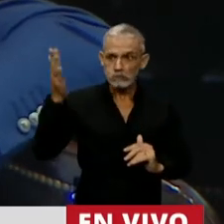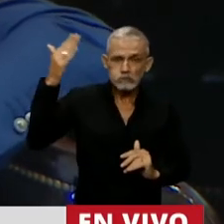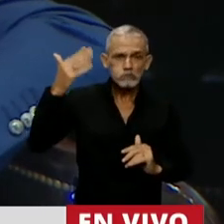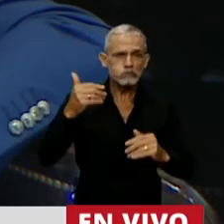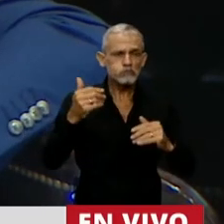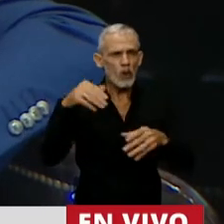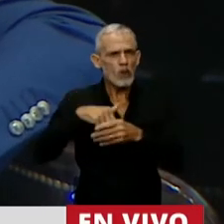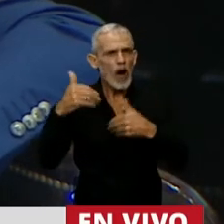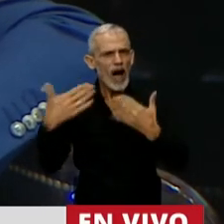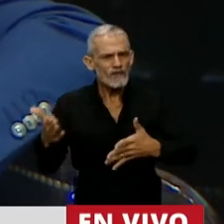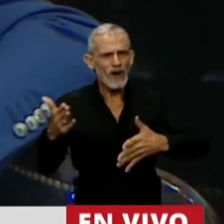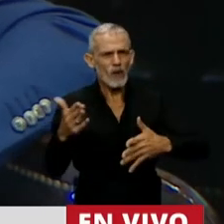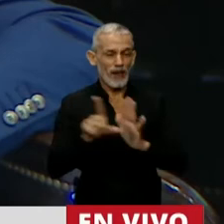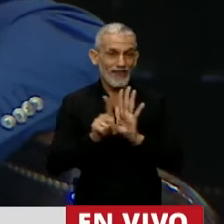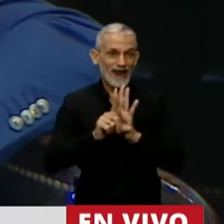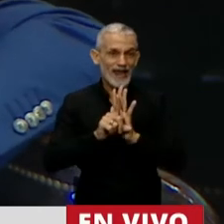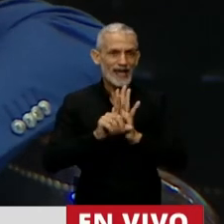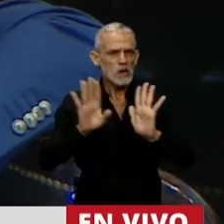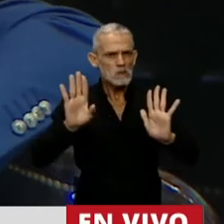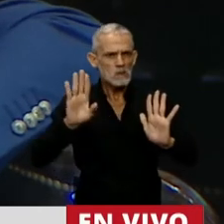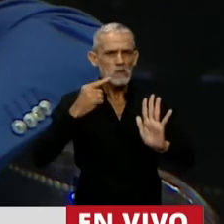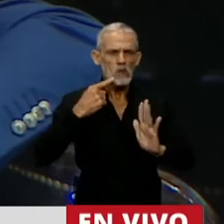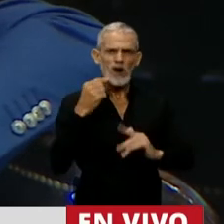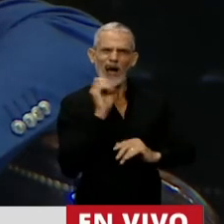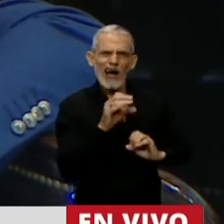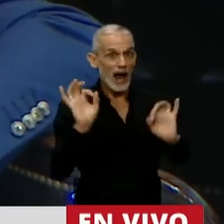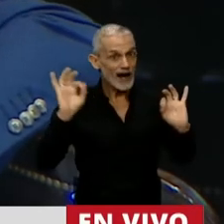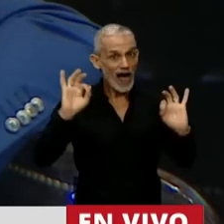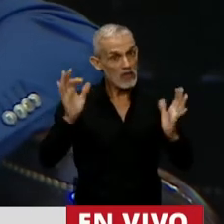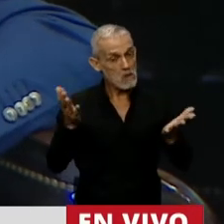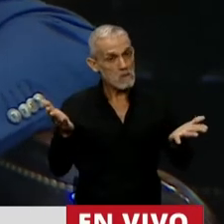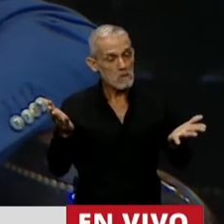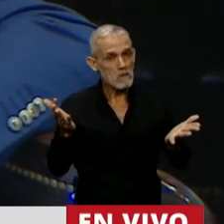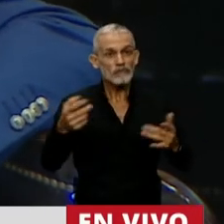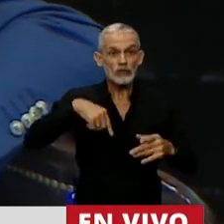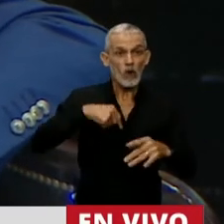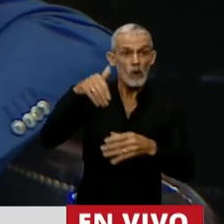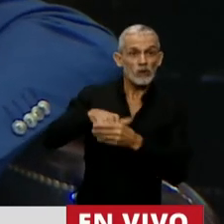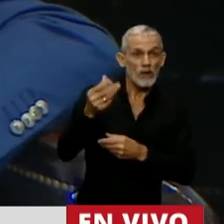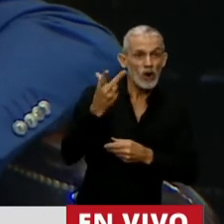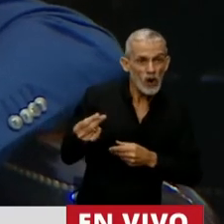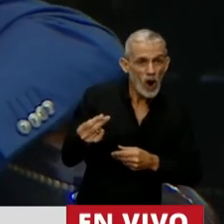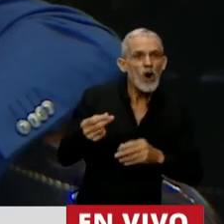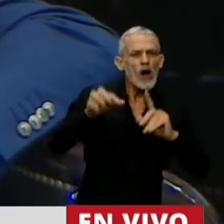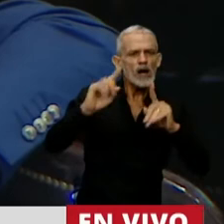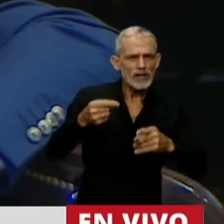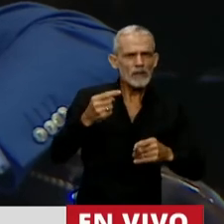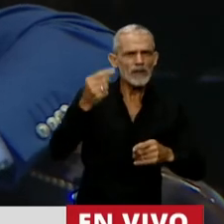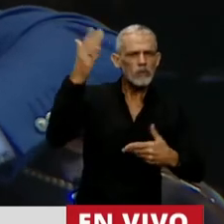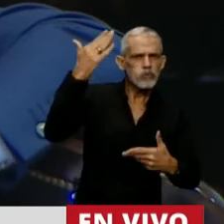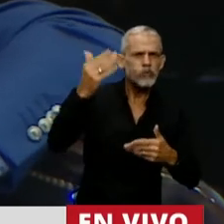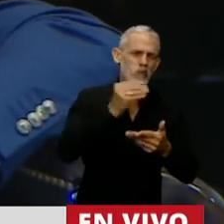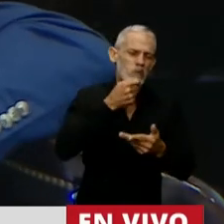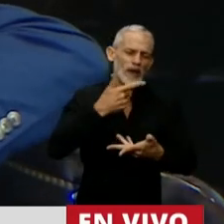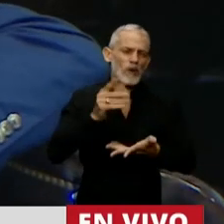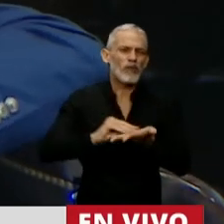votan a favor de la ley no hemos sentido interpelados y muchos de los que votamos en contra también ha habido discursos como el de